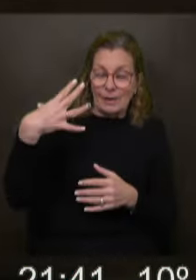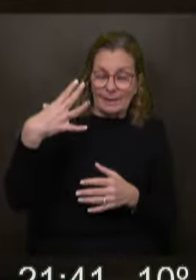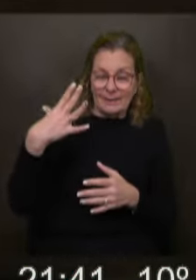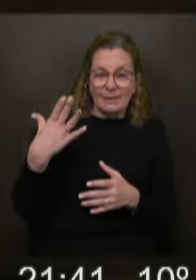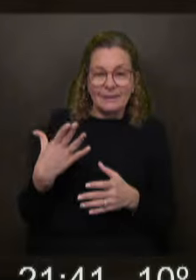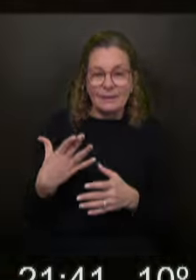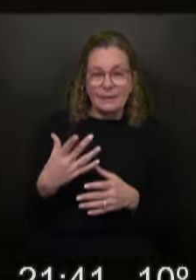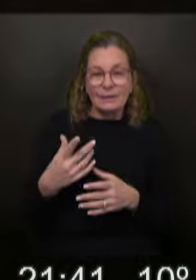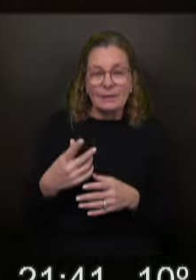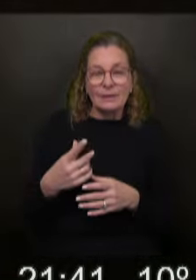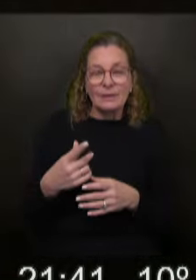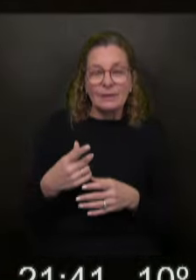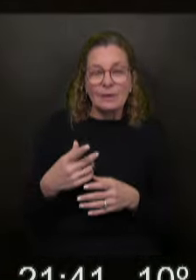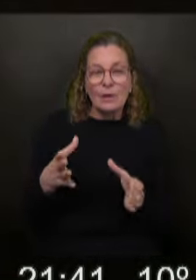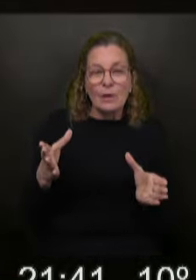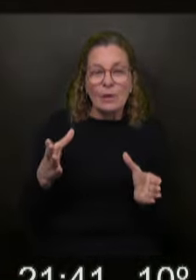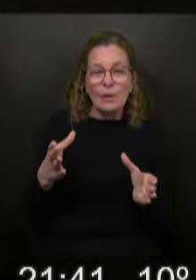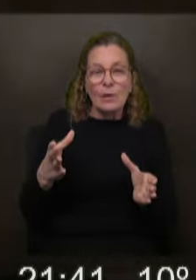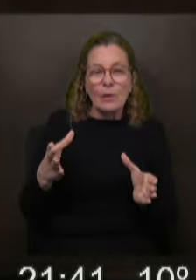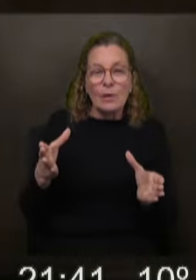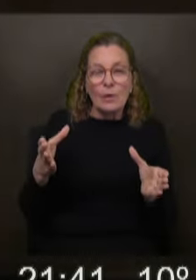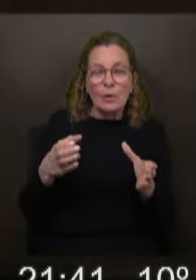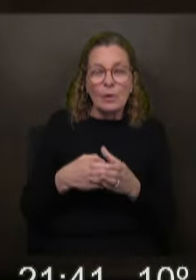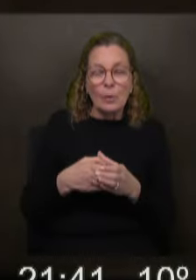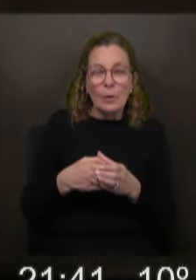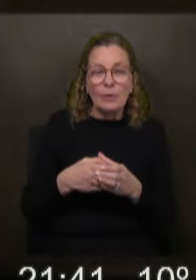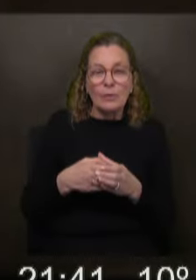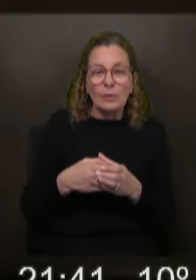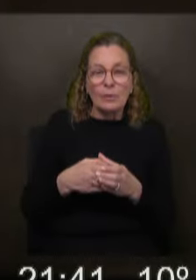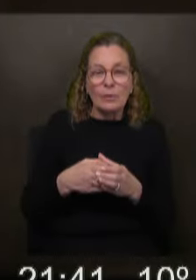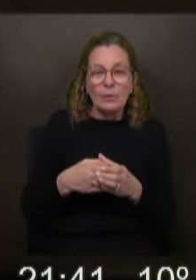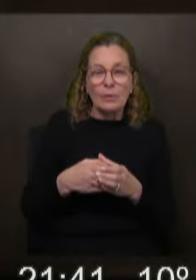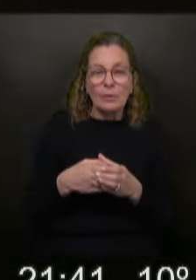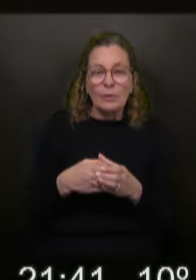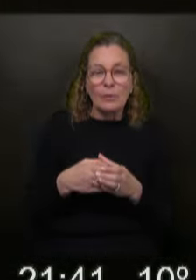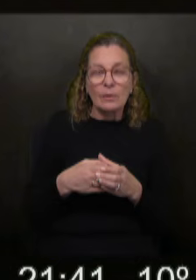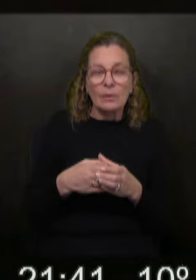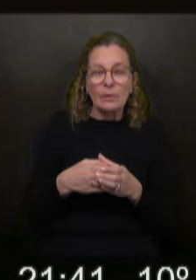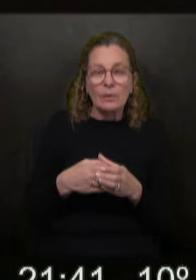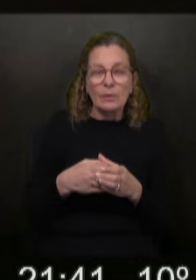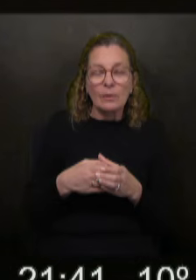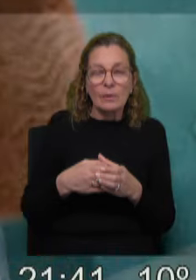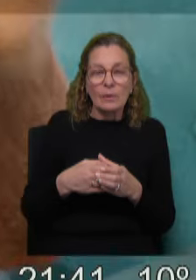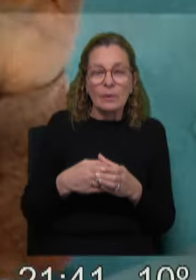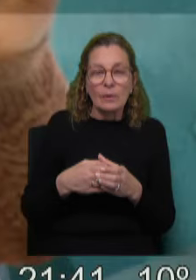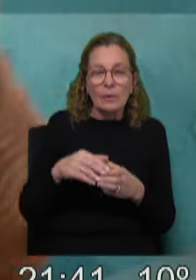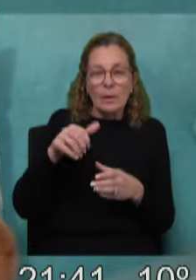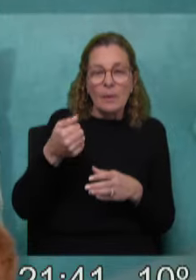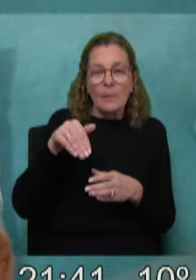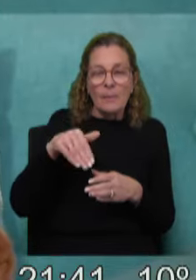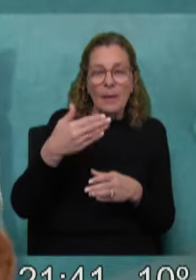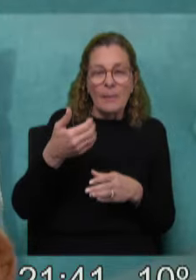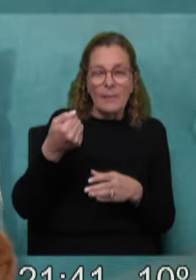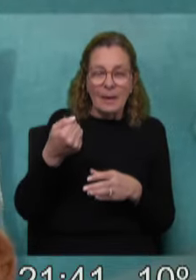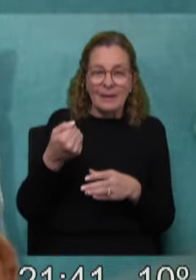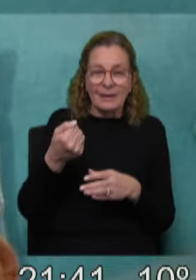Solís. No nos divaguemos. No. Grupo de percusión, ahí va. Lo de percusión, vamos primero con eso. Sí, el coro. Mamba, grupo